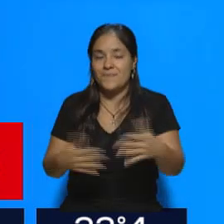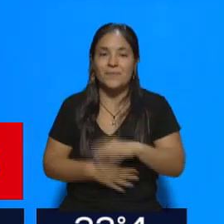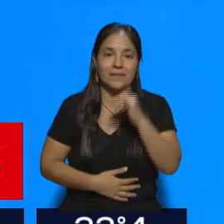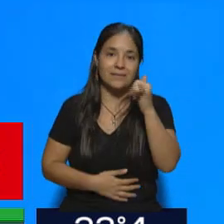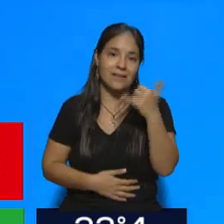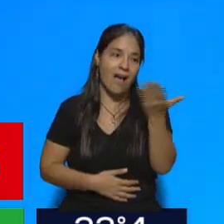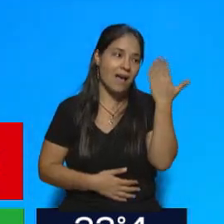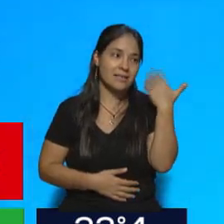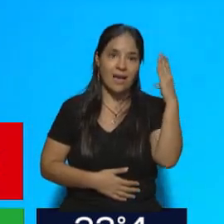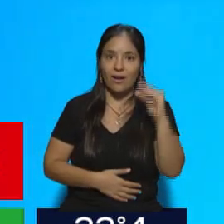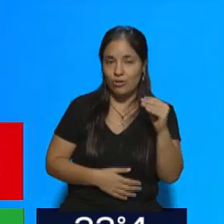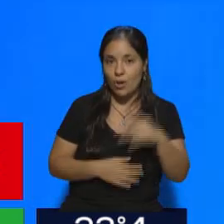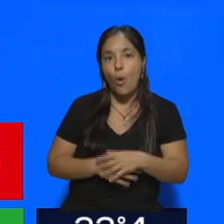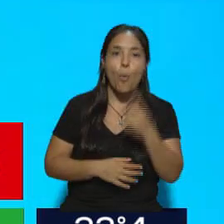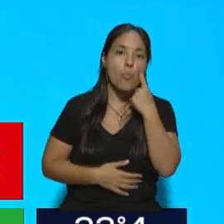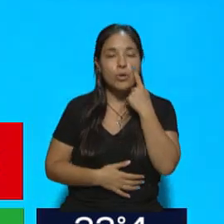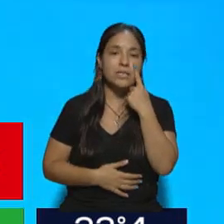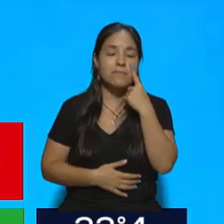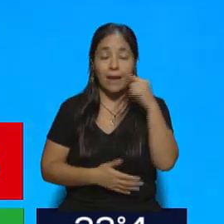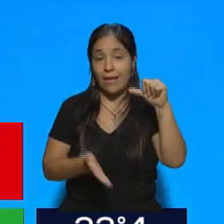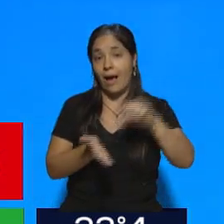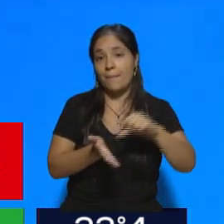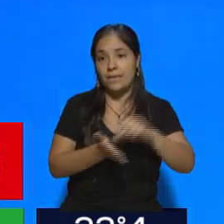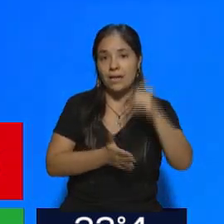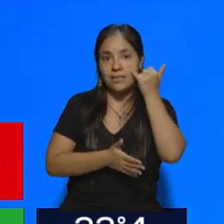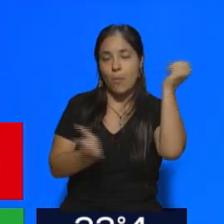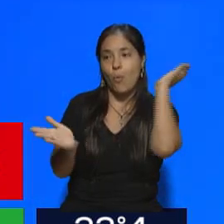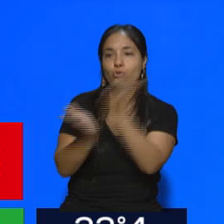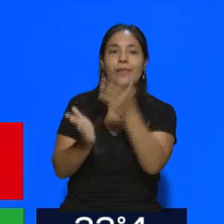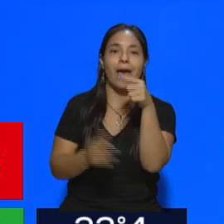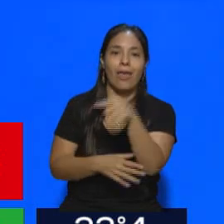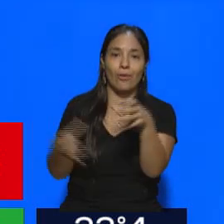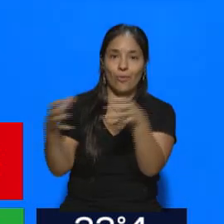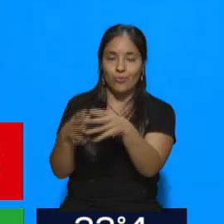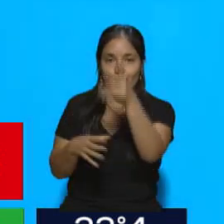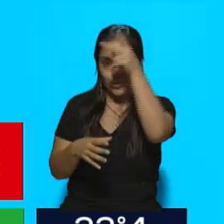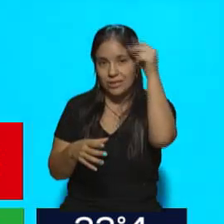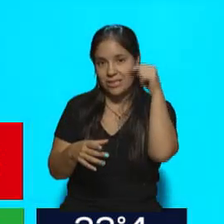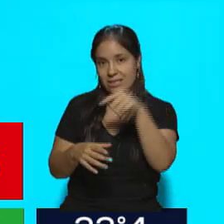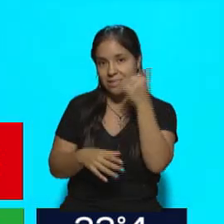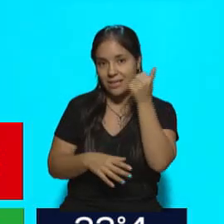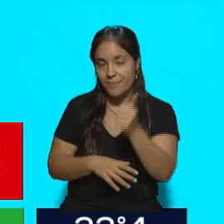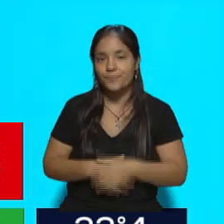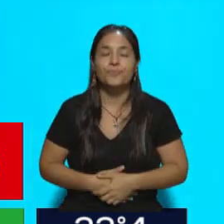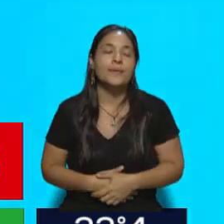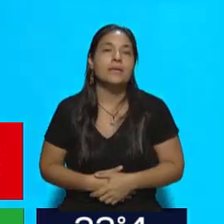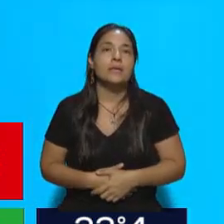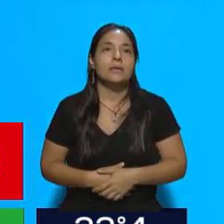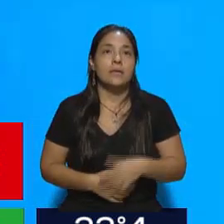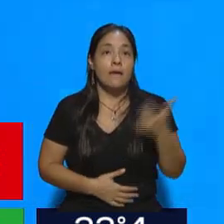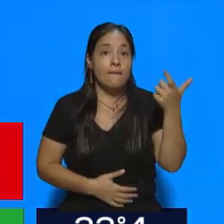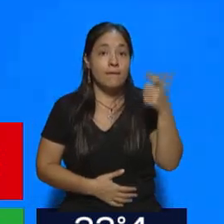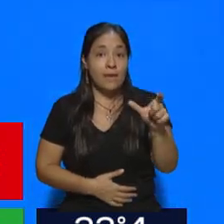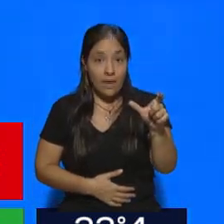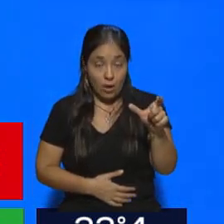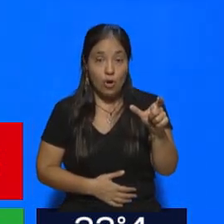anoche, claramente la municipalidad los ha multado y ha multado por propiedad transitiva al Colo Colo. Volvamos a repetir el video de la Plaza